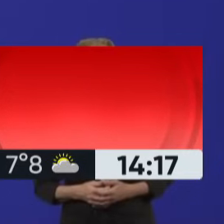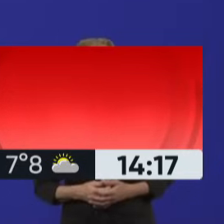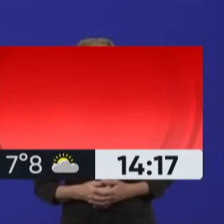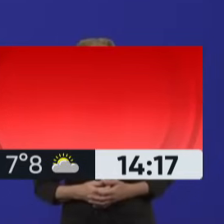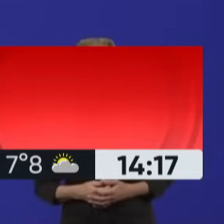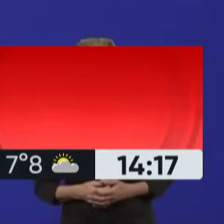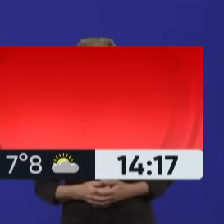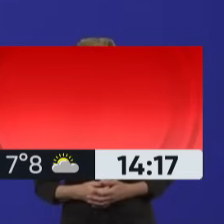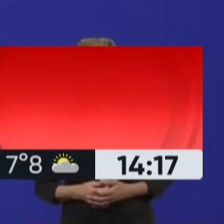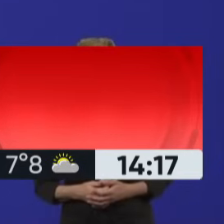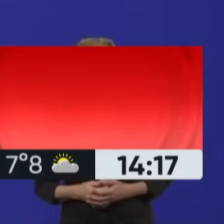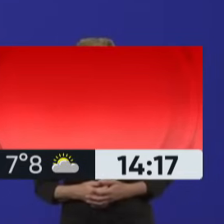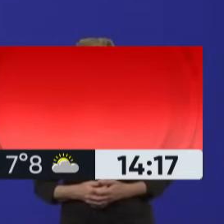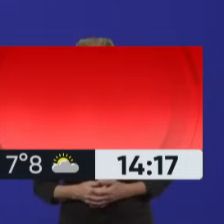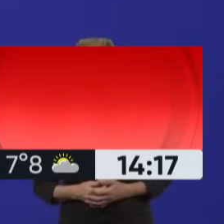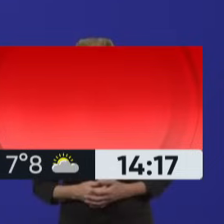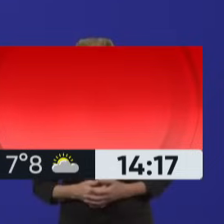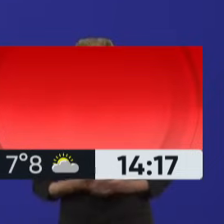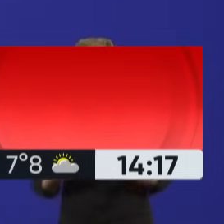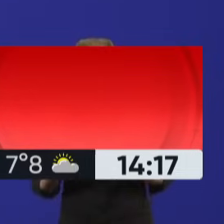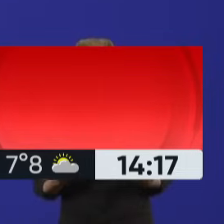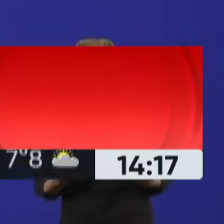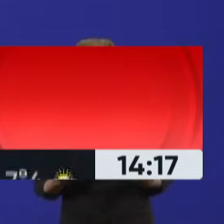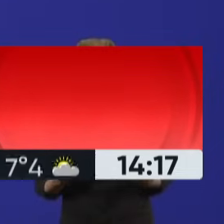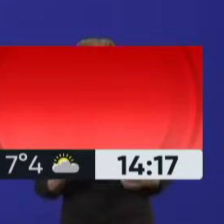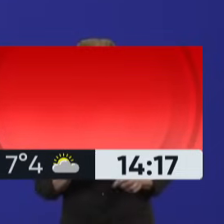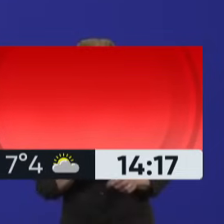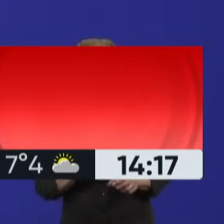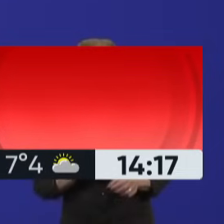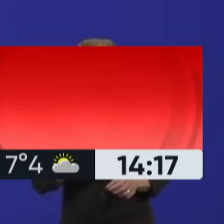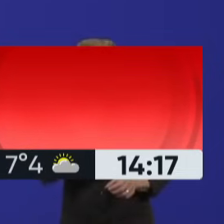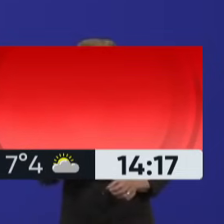tratar de doblegar al statu quo no es fácil.